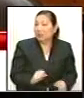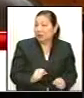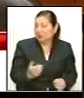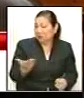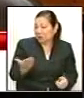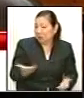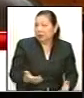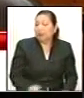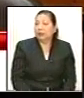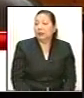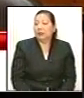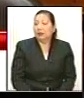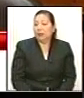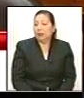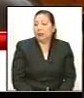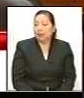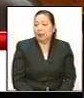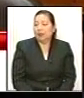alcanza, sí,